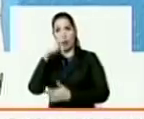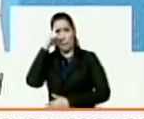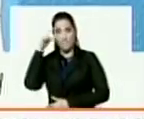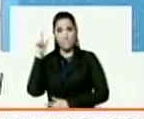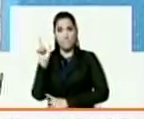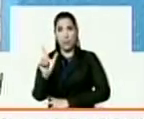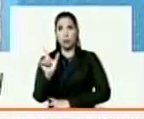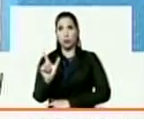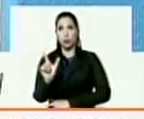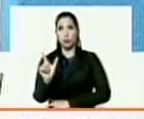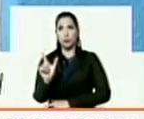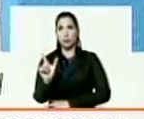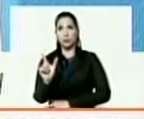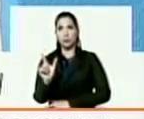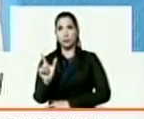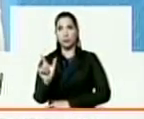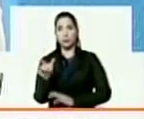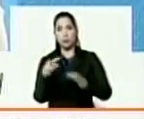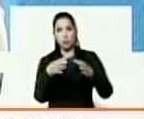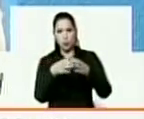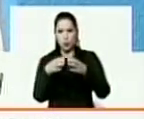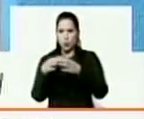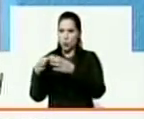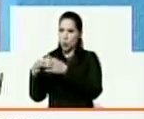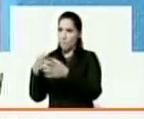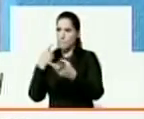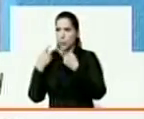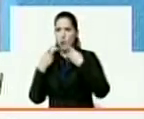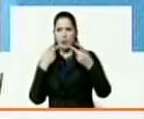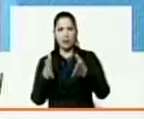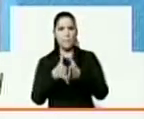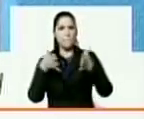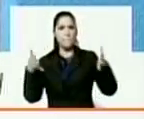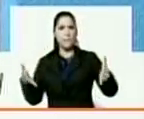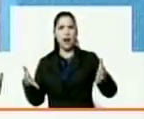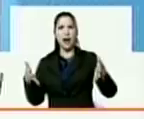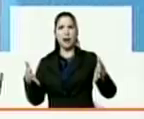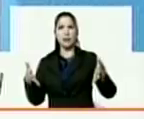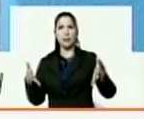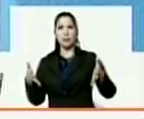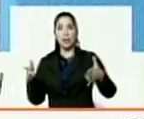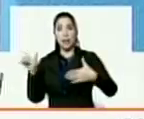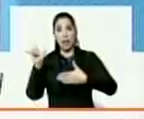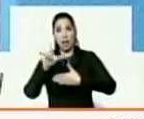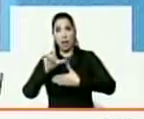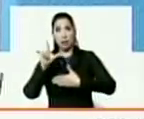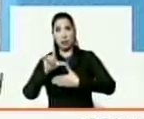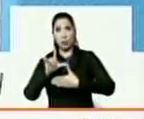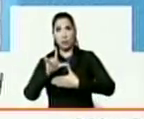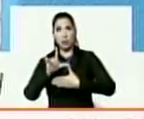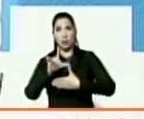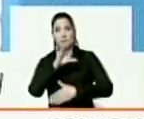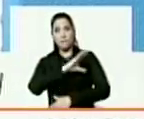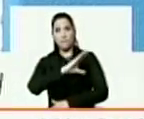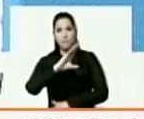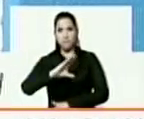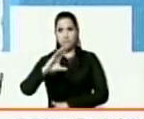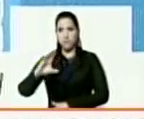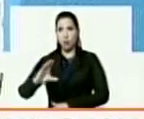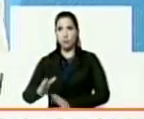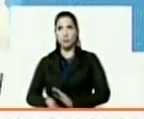socialista unido de venezuela a la organización política más grande de latinoamérica y el caribe